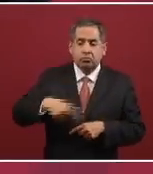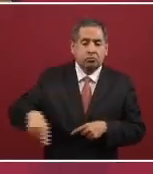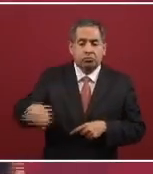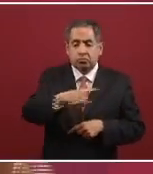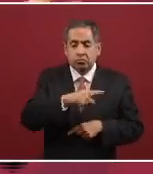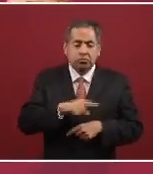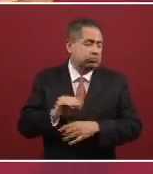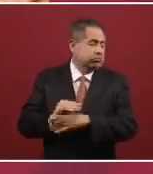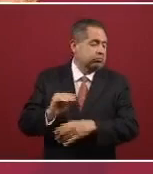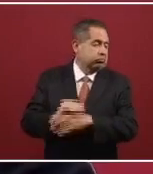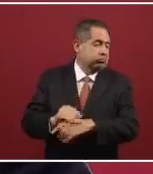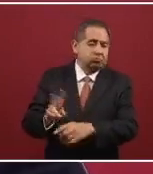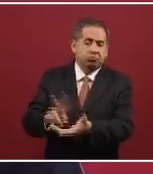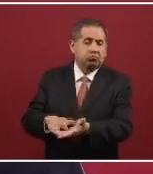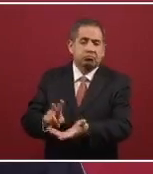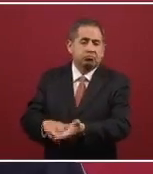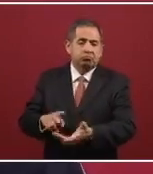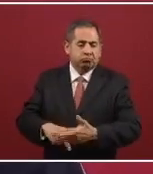no contaba.